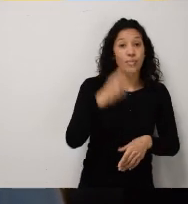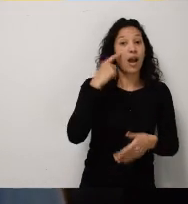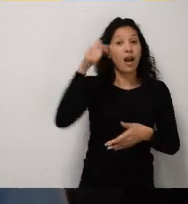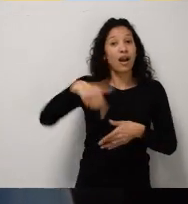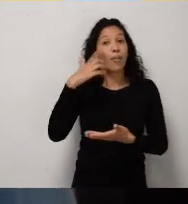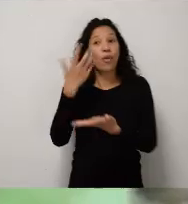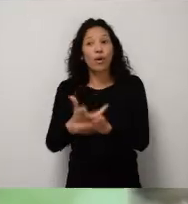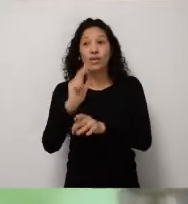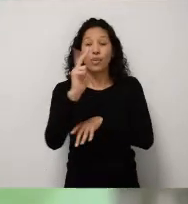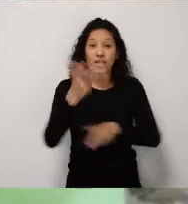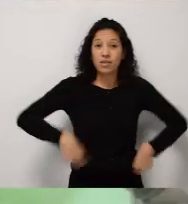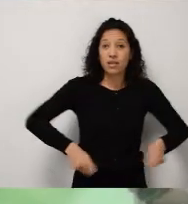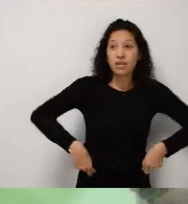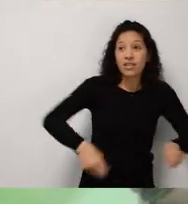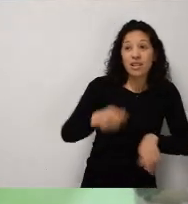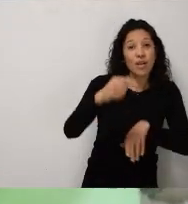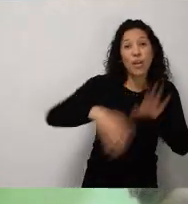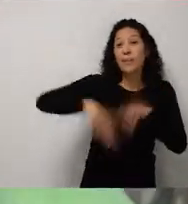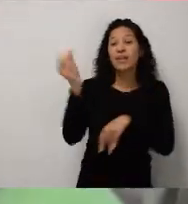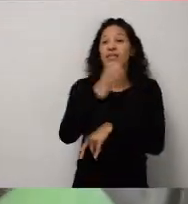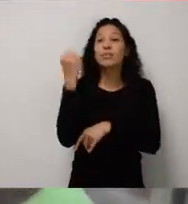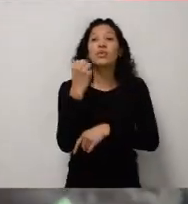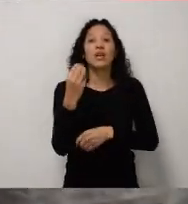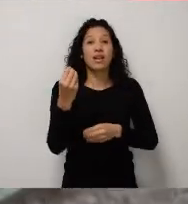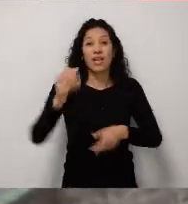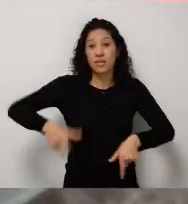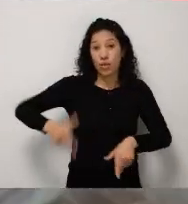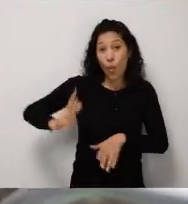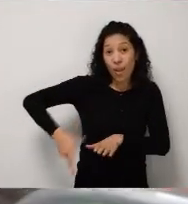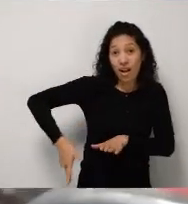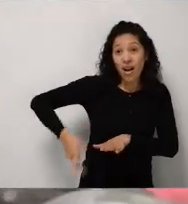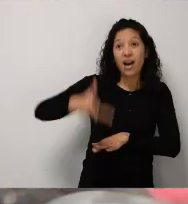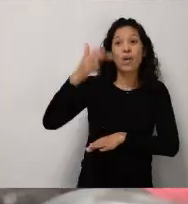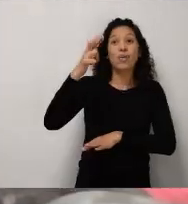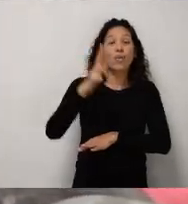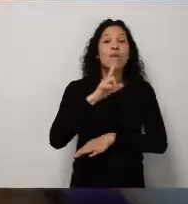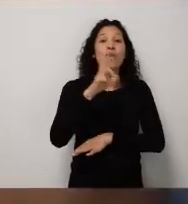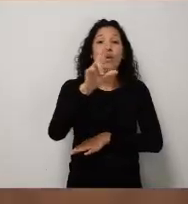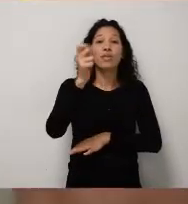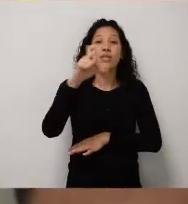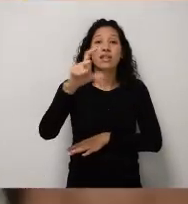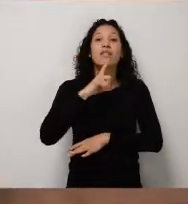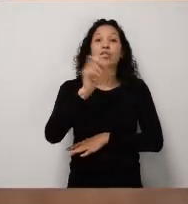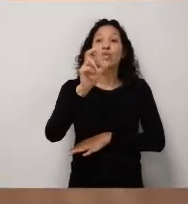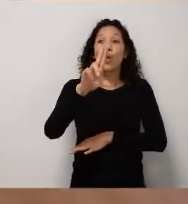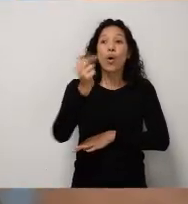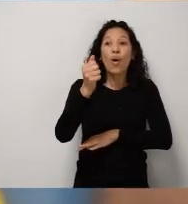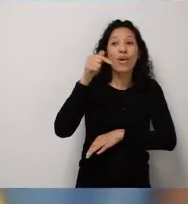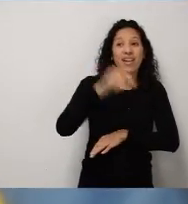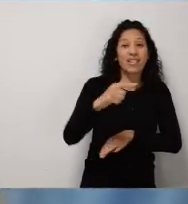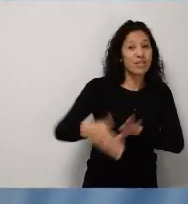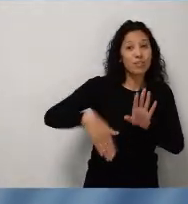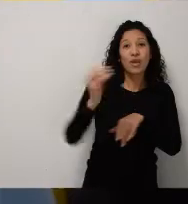presentando 3 vehículos. La parte que destaca esto es que el pedaleo está en el centro de la rueda